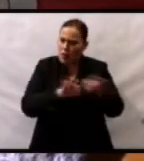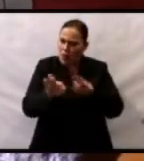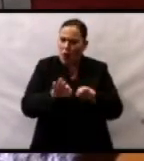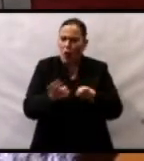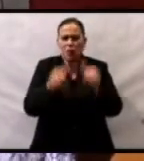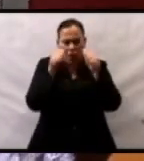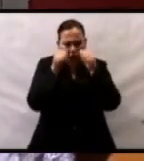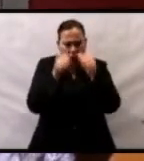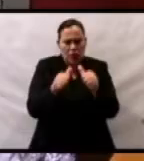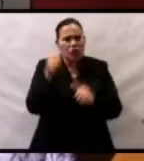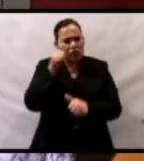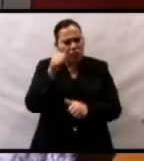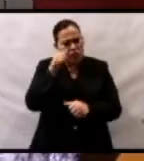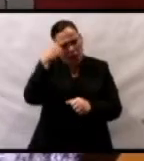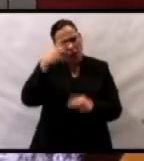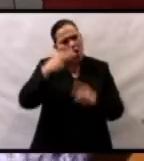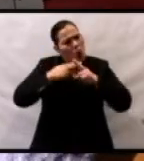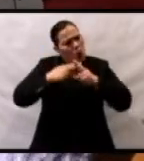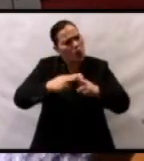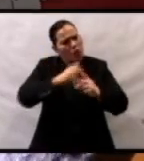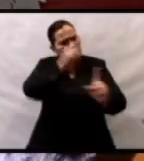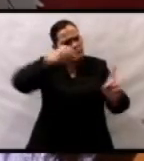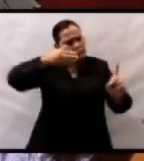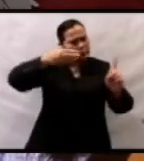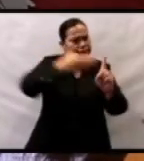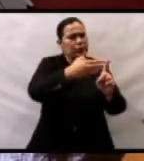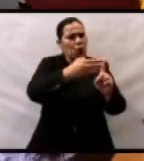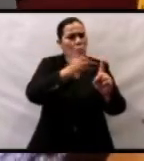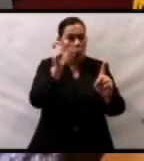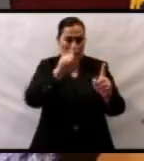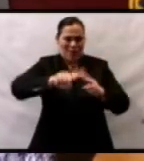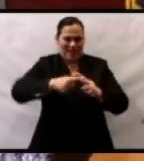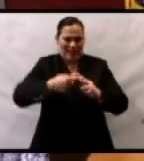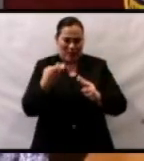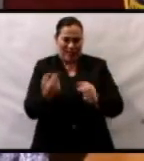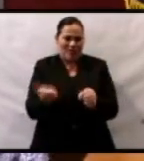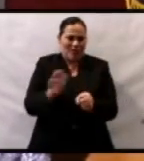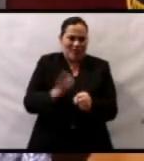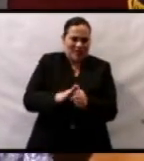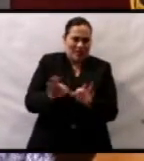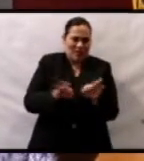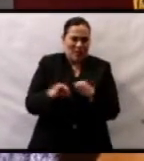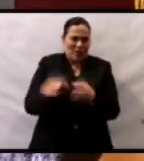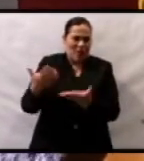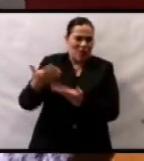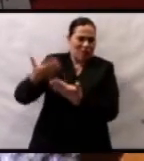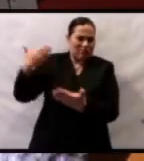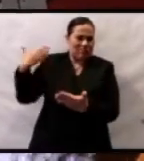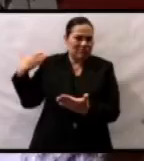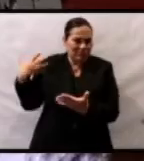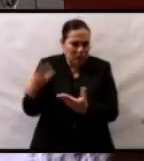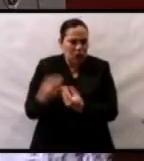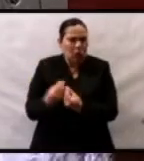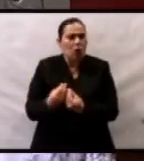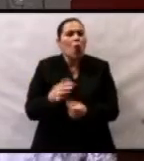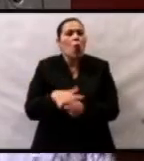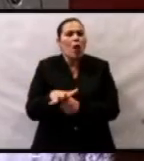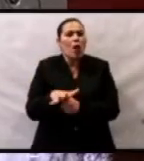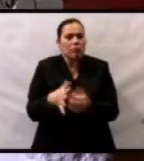para cumplir con uno de los objetivos que nos trazamos al inicio de la administración, hacer crecer a